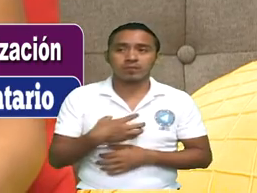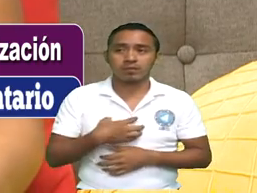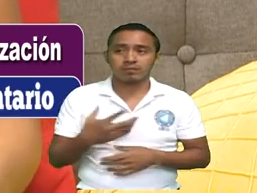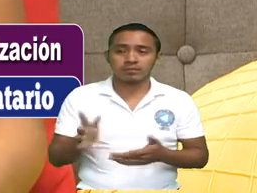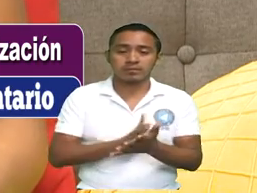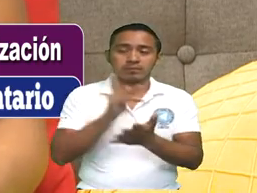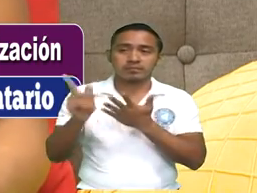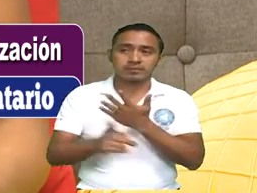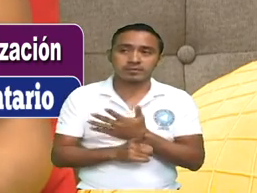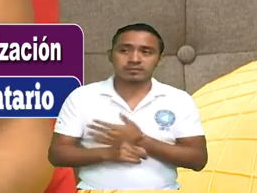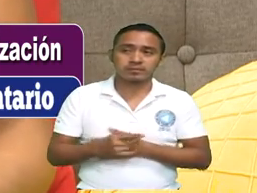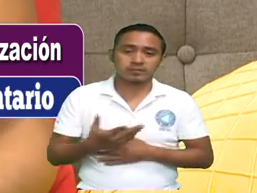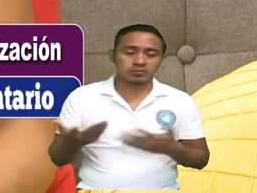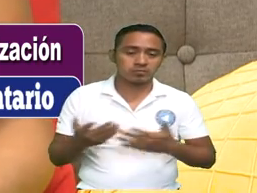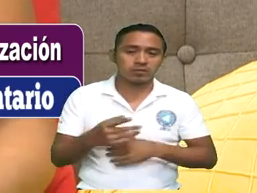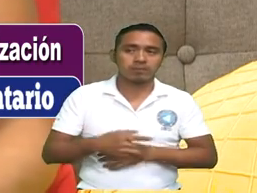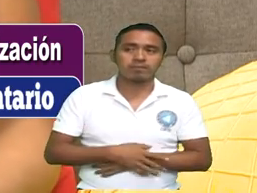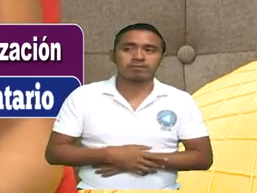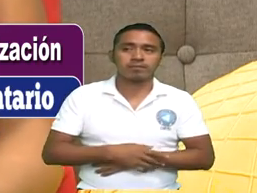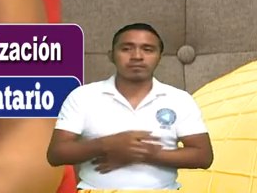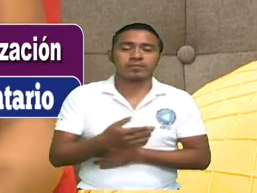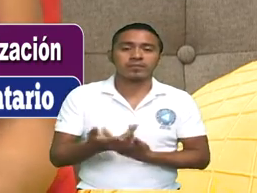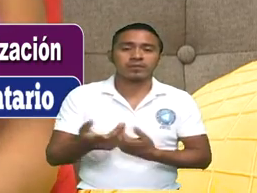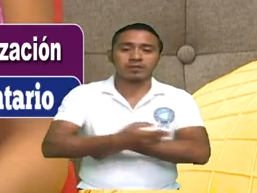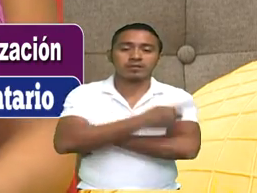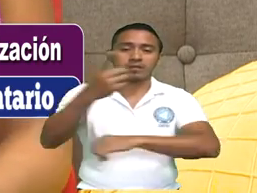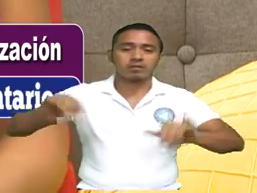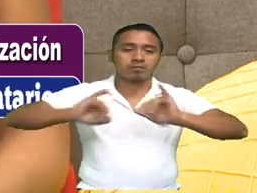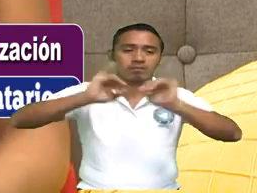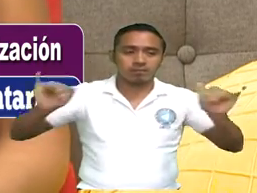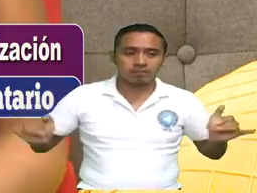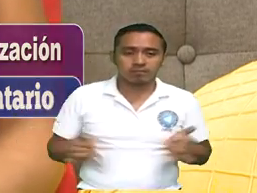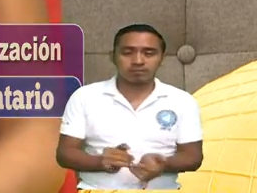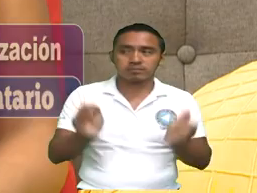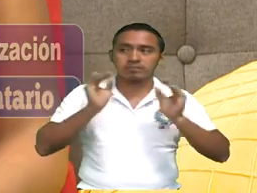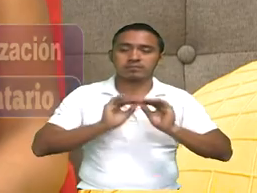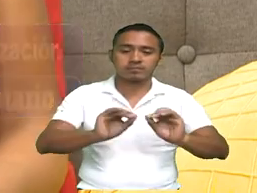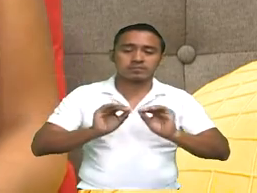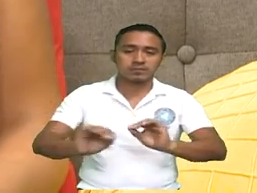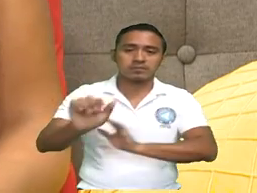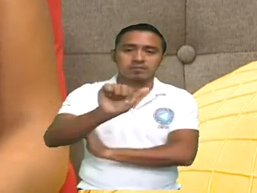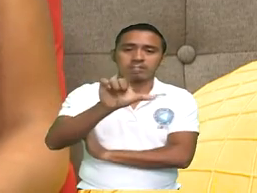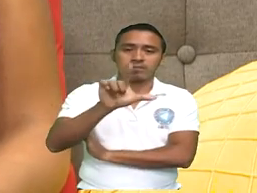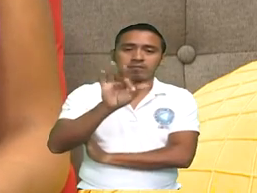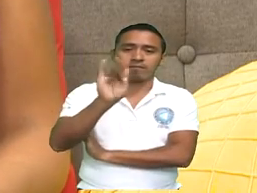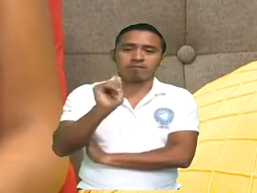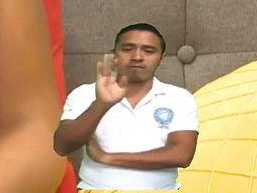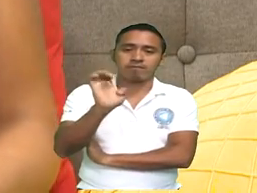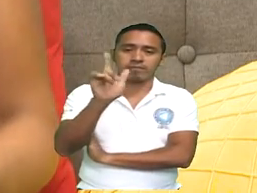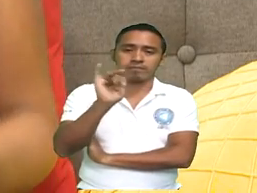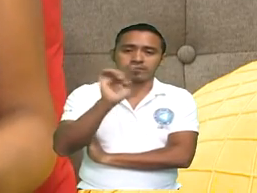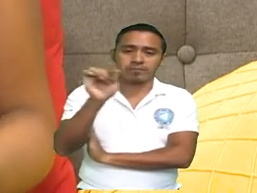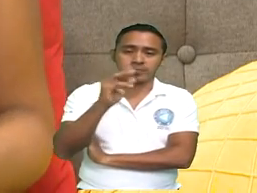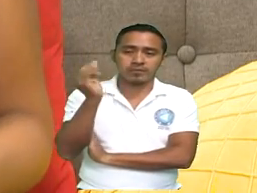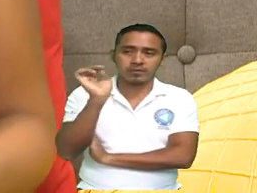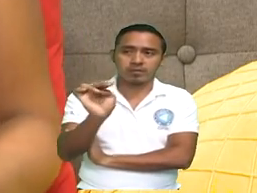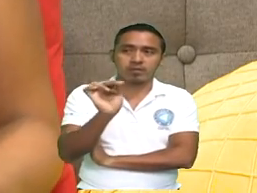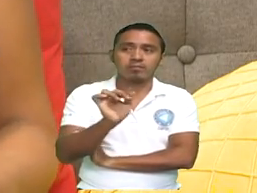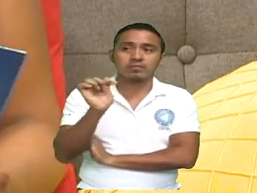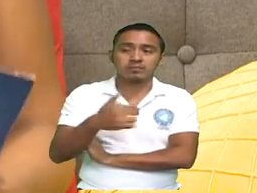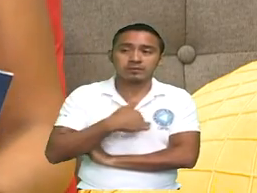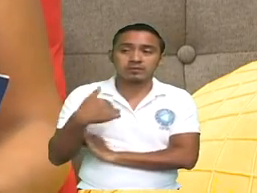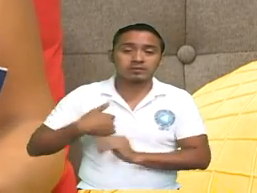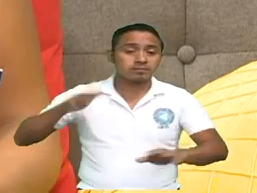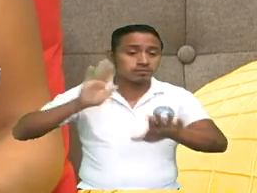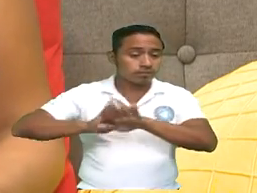nuestro programa fue precisamente el Día Internacional de la Alfabetización, en la que precisamente se hace